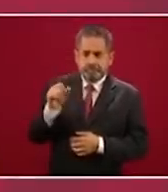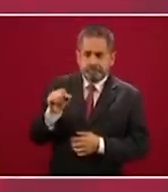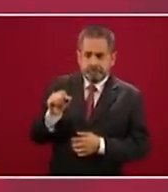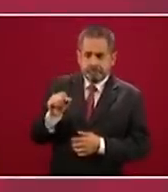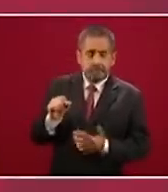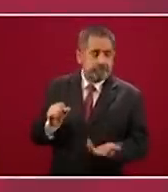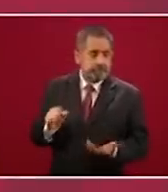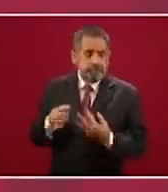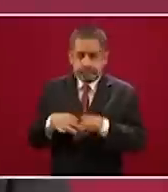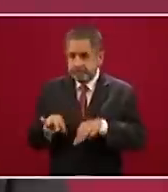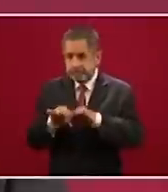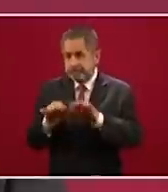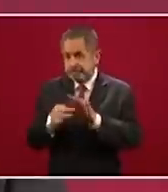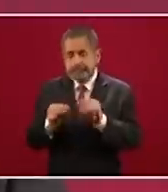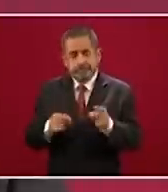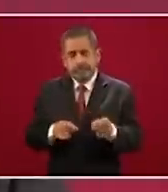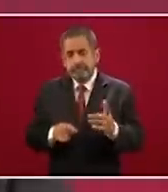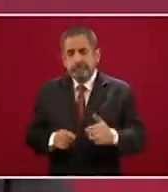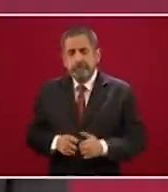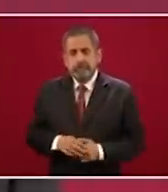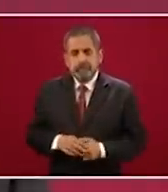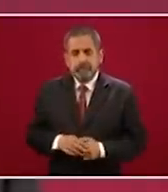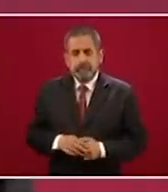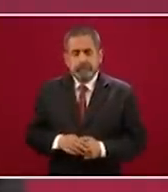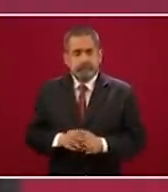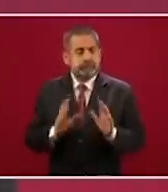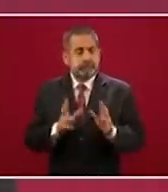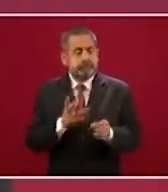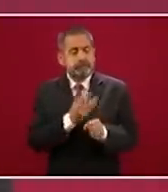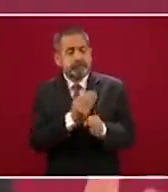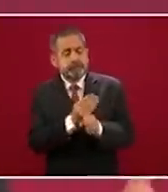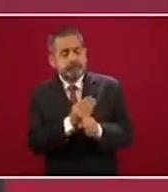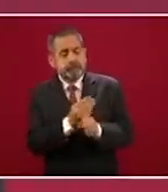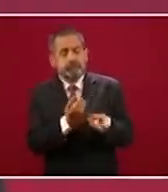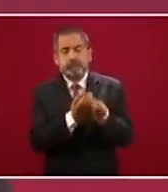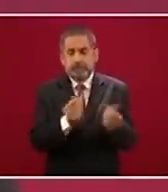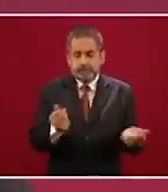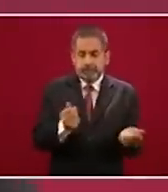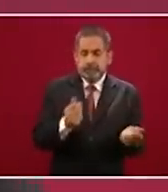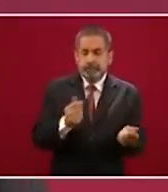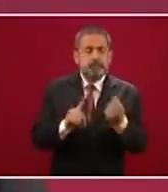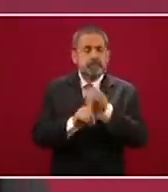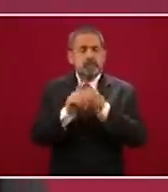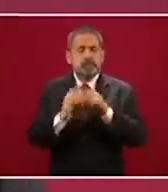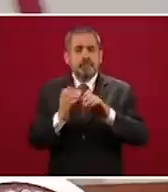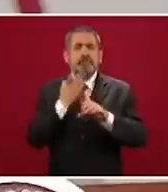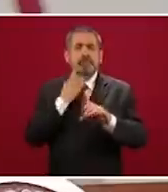que es importante que se haya resuelto el conflicto de los gasoductos.